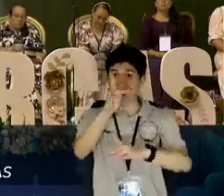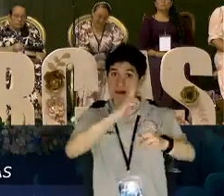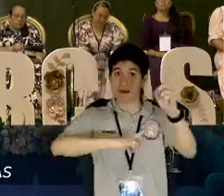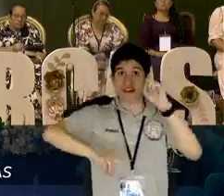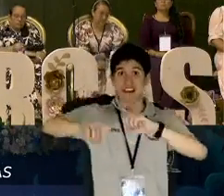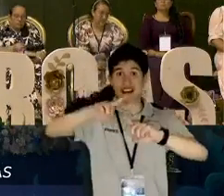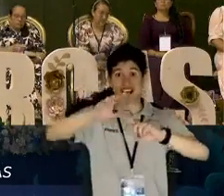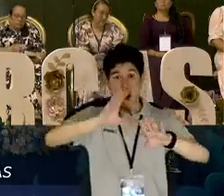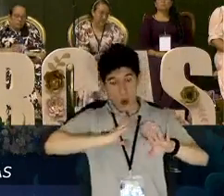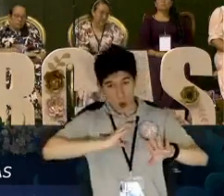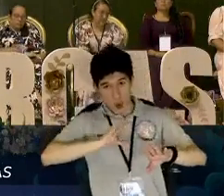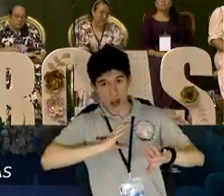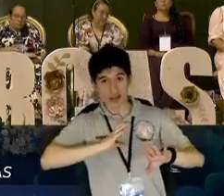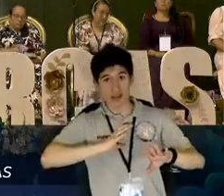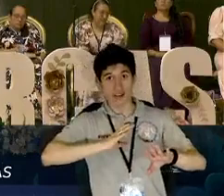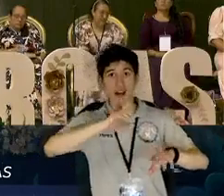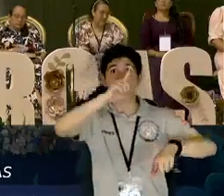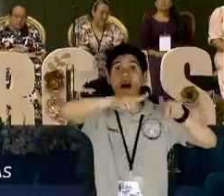características. ¿Alguien la recuerda?